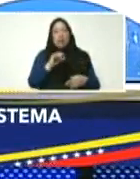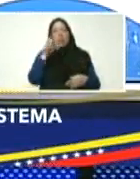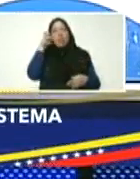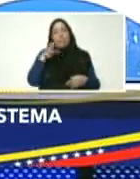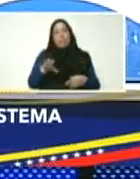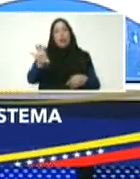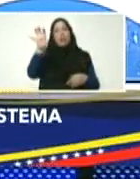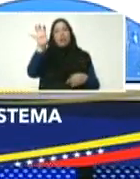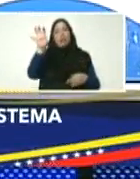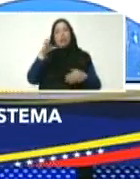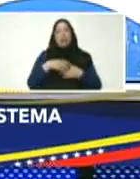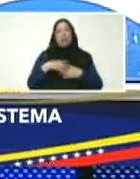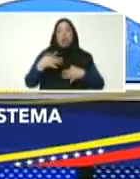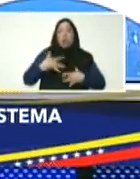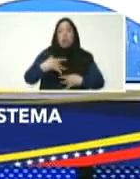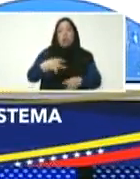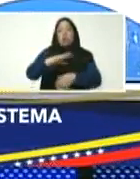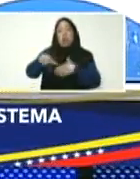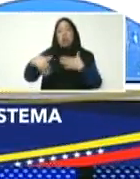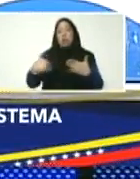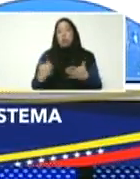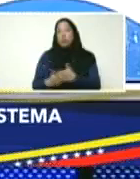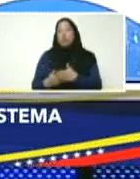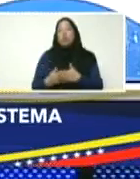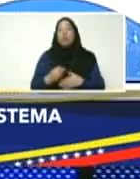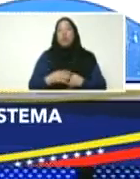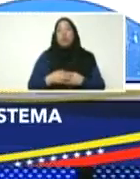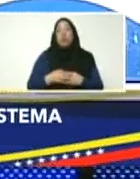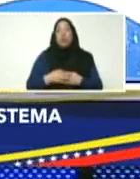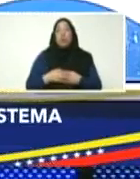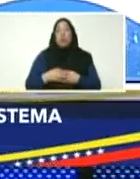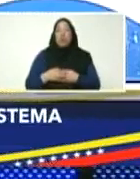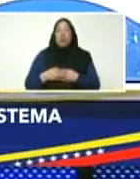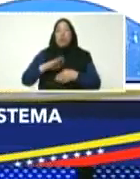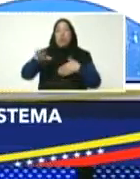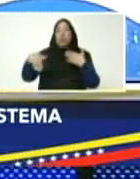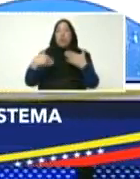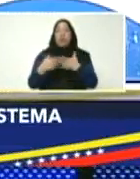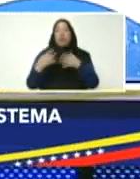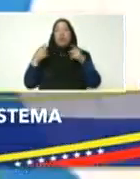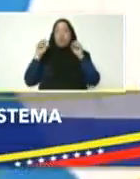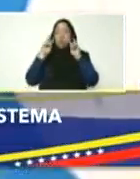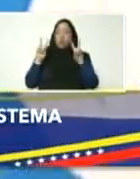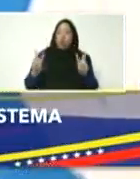patria, nos interesa a todos, cabemos todos, y donde todos tenemos que dar